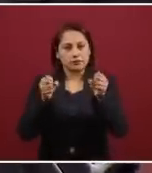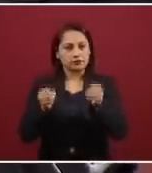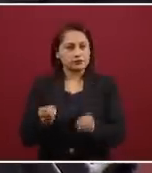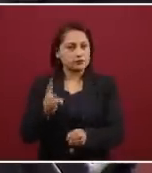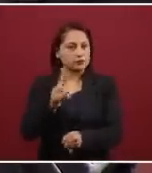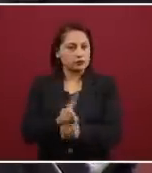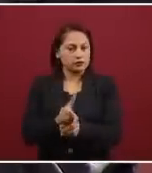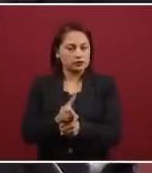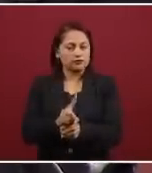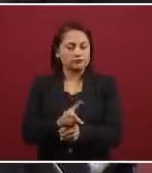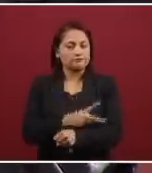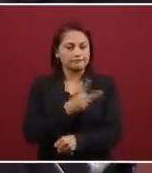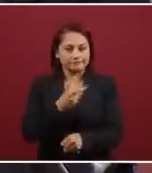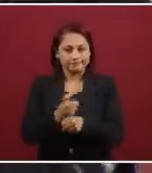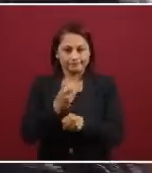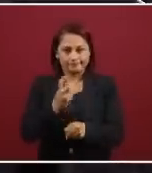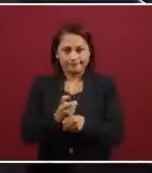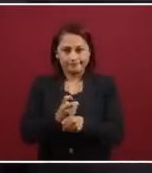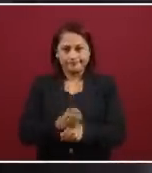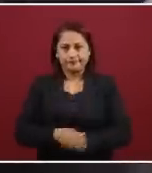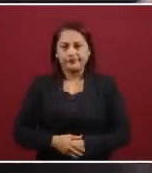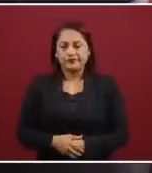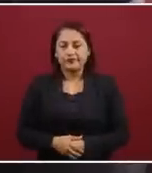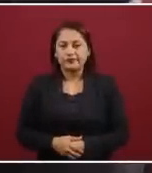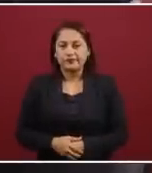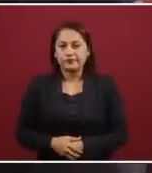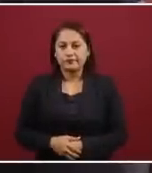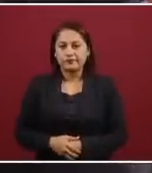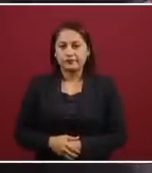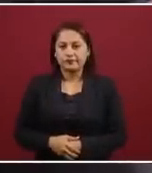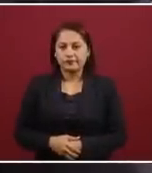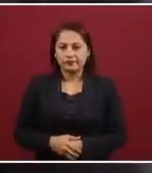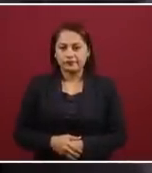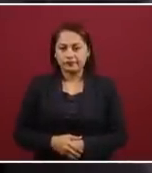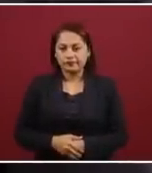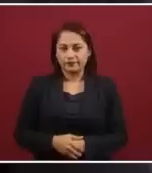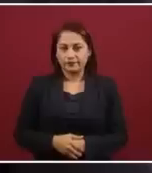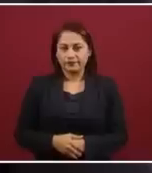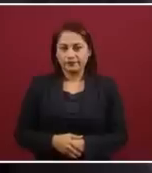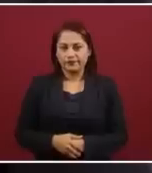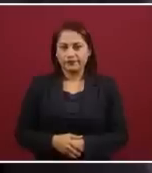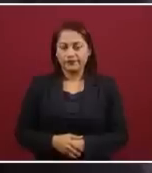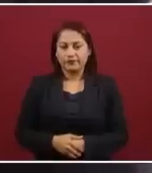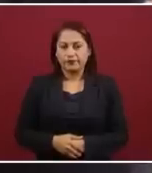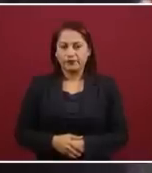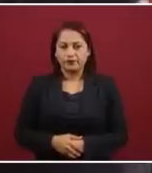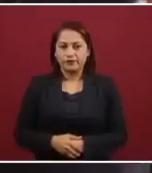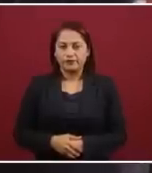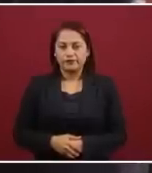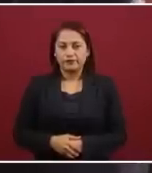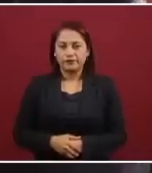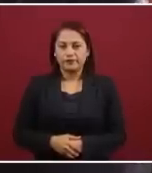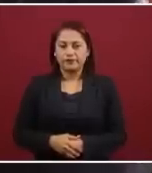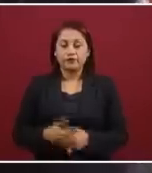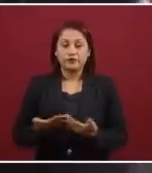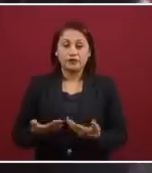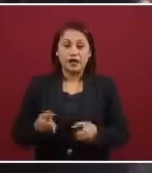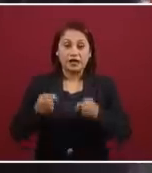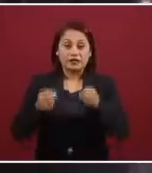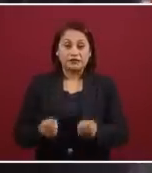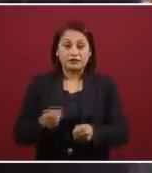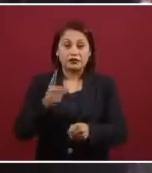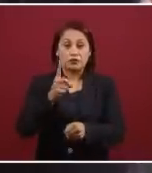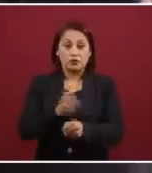Eso es lo que viene a representar la creación de la Guardia